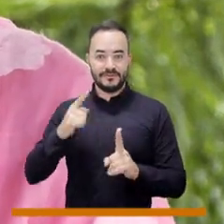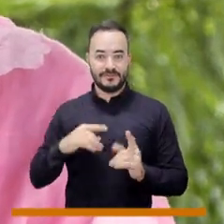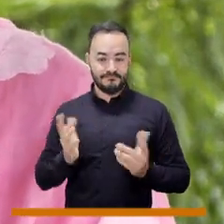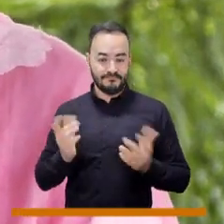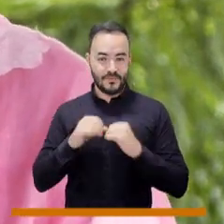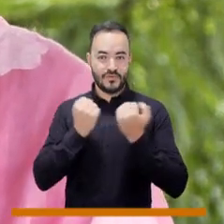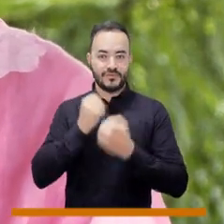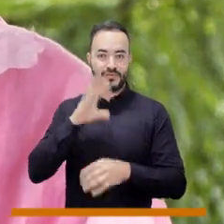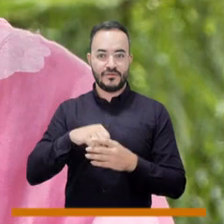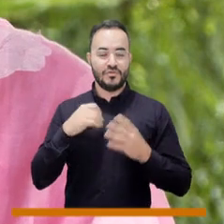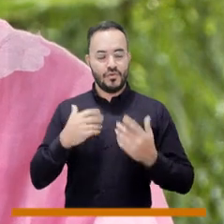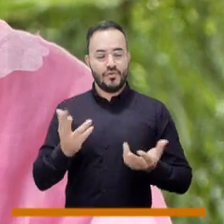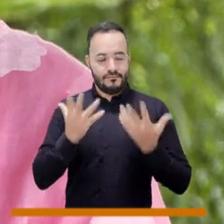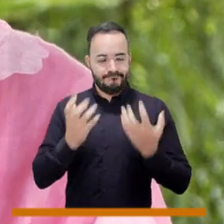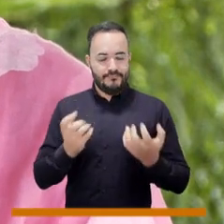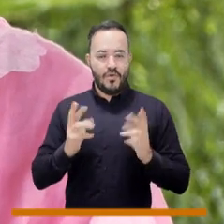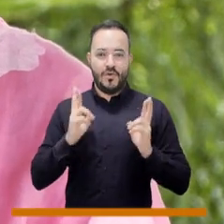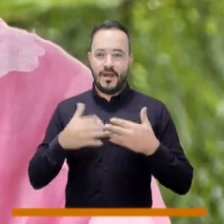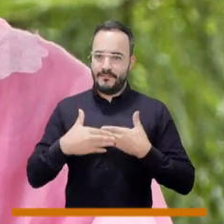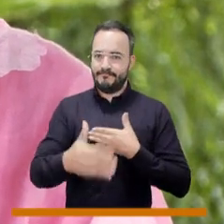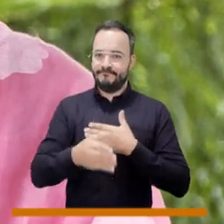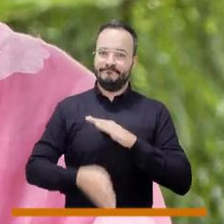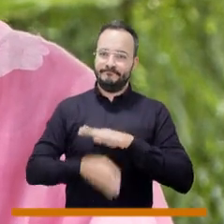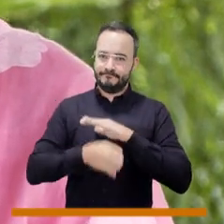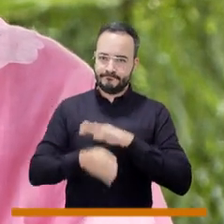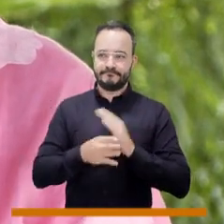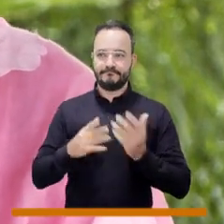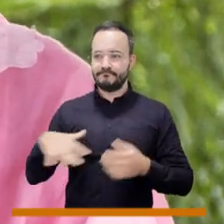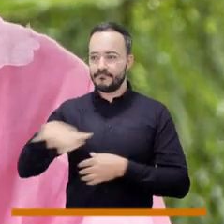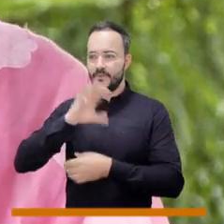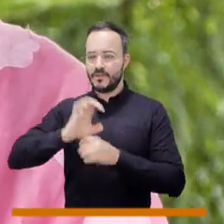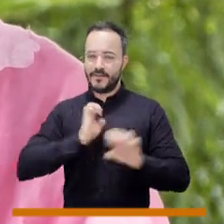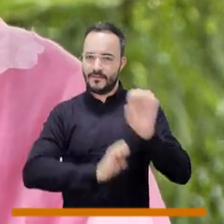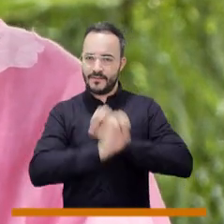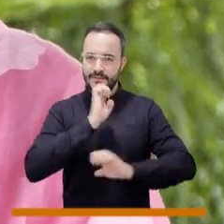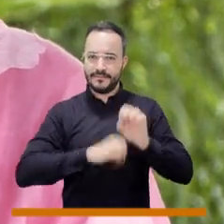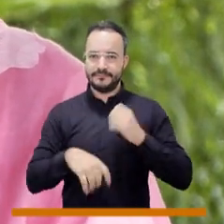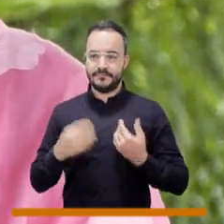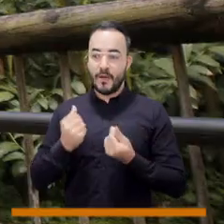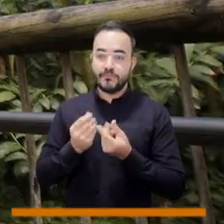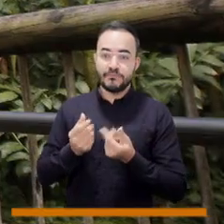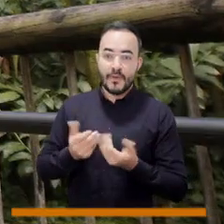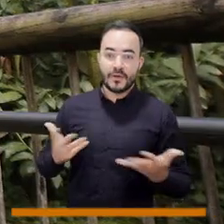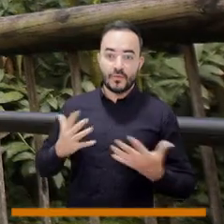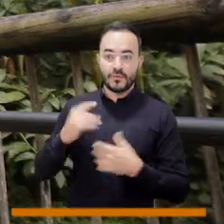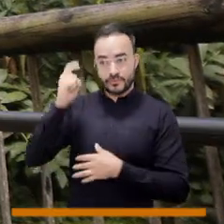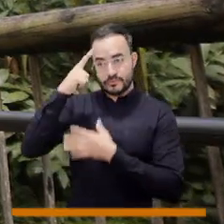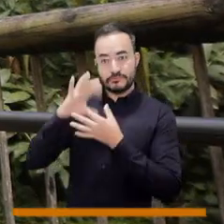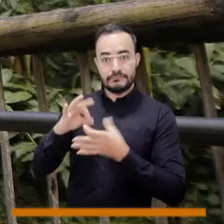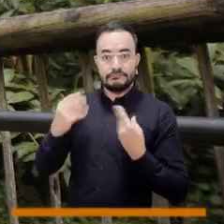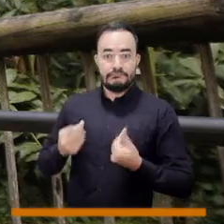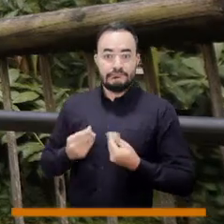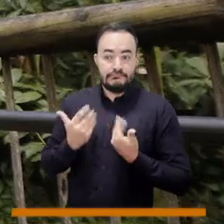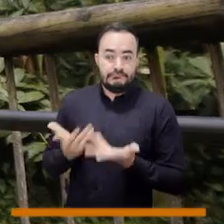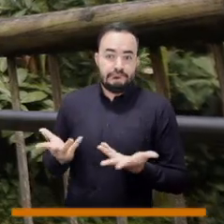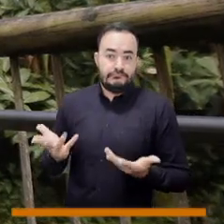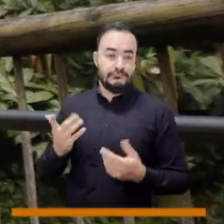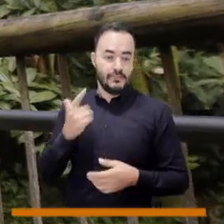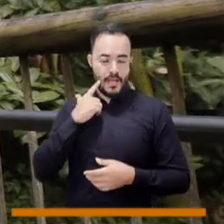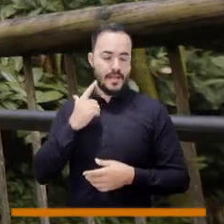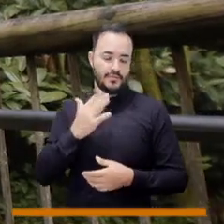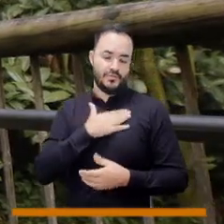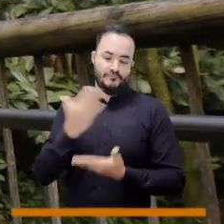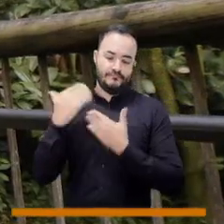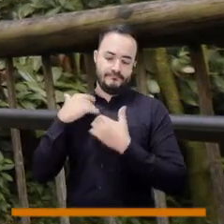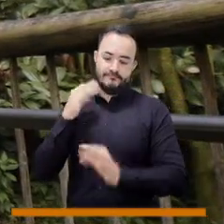oportunidad de seguir en el Consejo defendiendo mi ciudad, cuidando los recursos públicos, que es la verdadera esencia de un